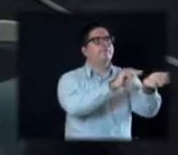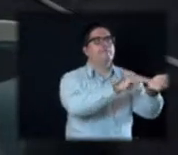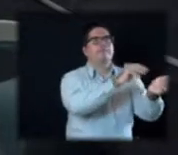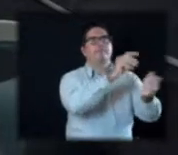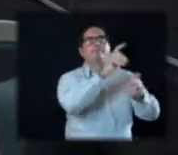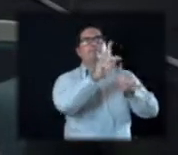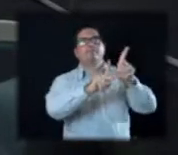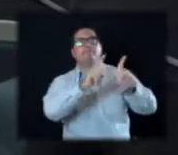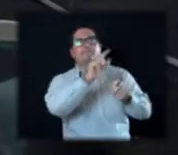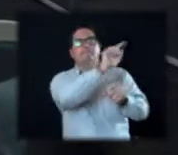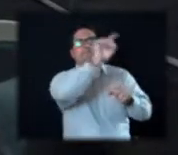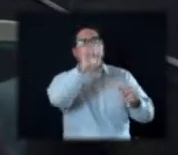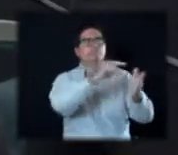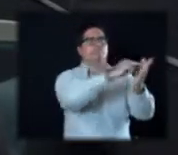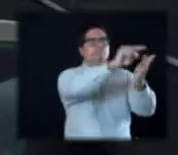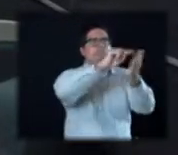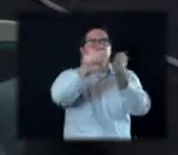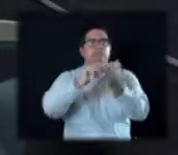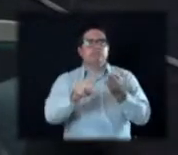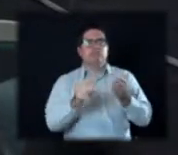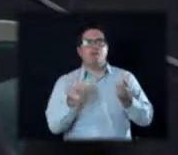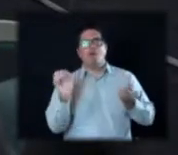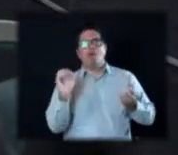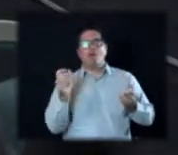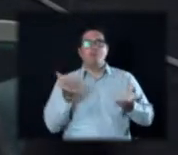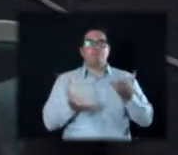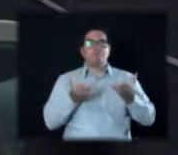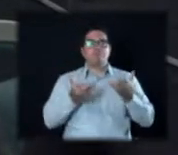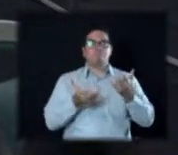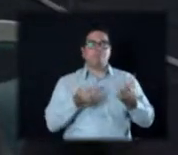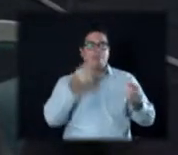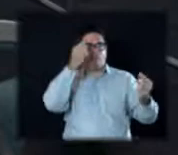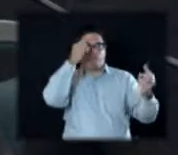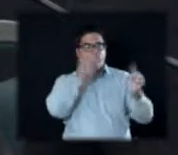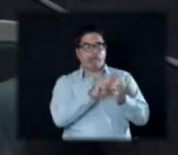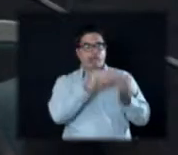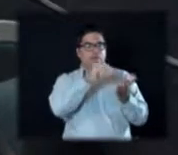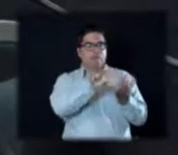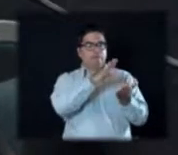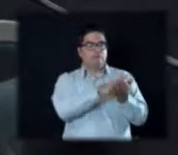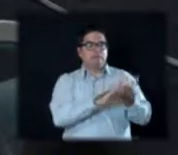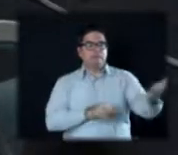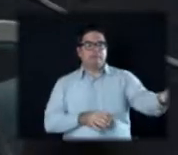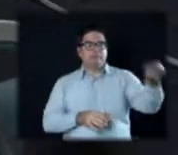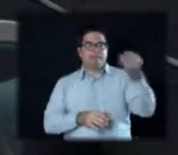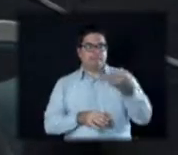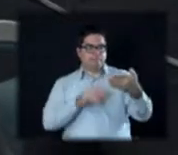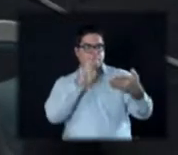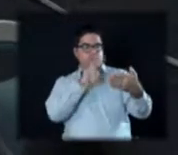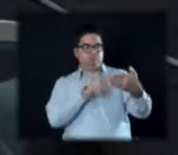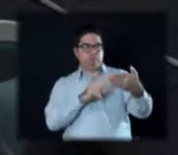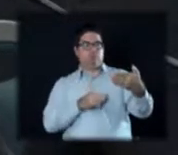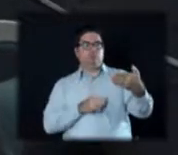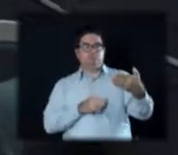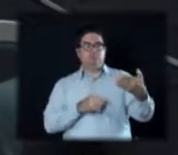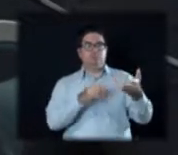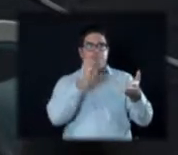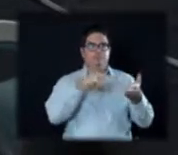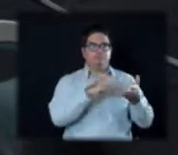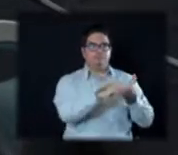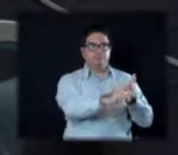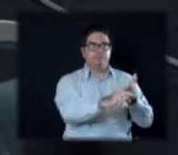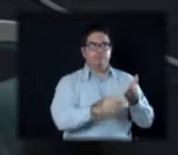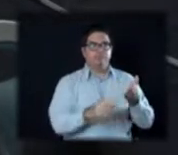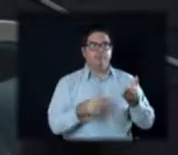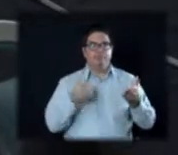más beneficios médicos y más consumo o quizás el contrato que se negoció